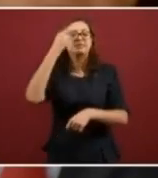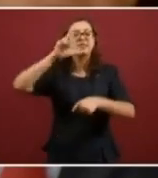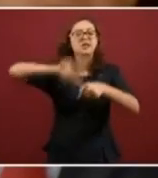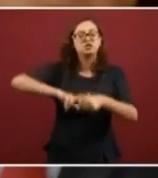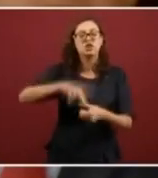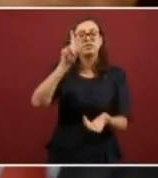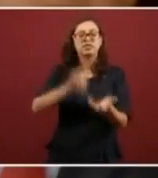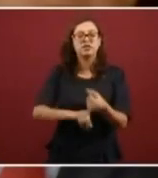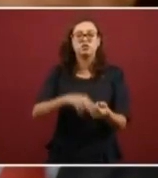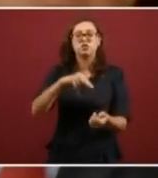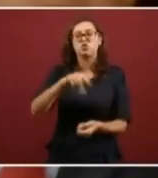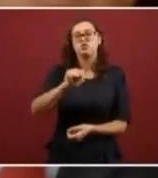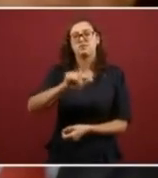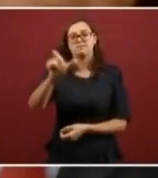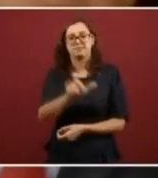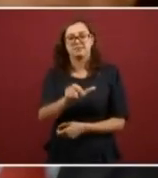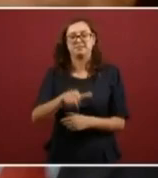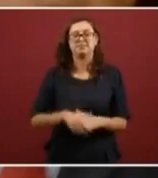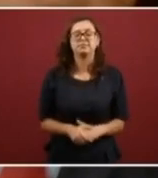Entonces,